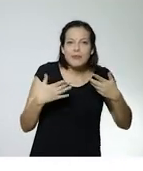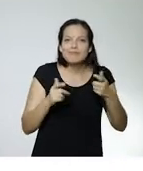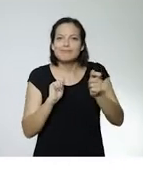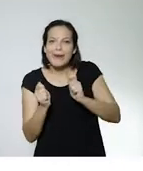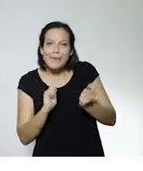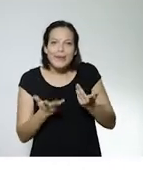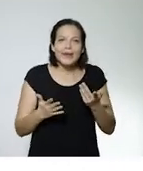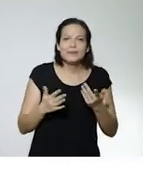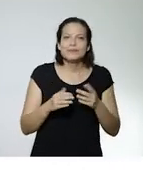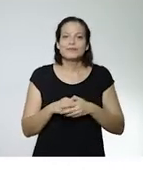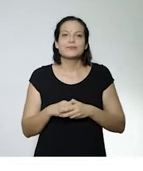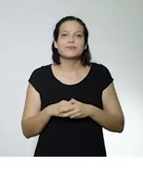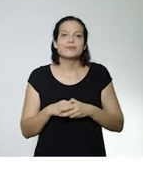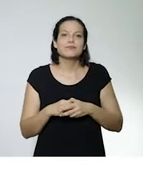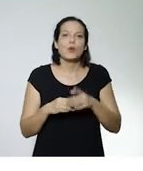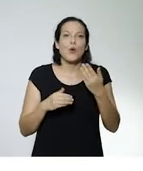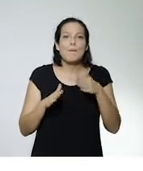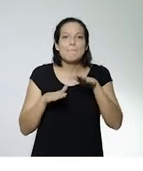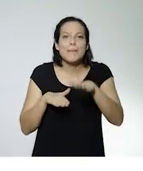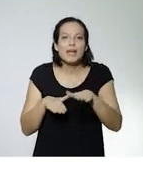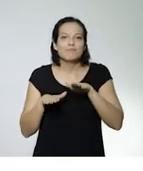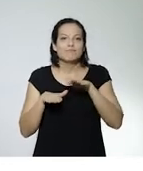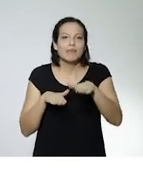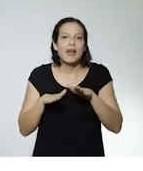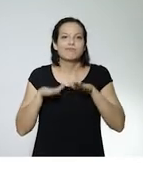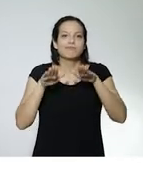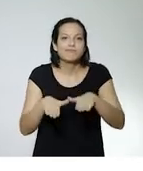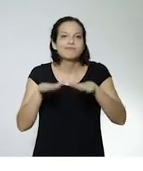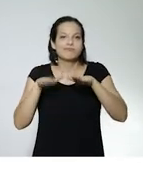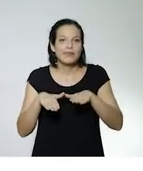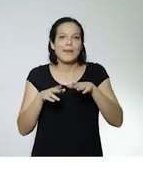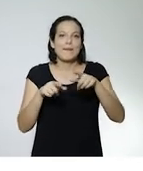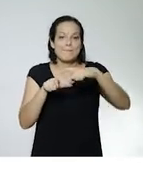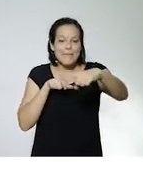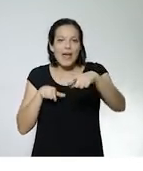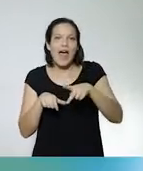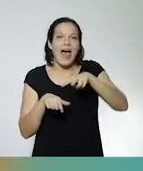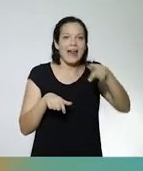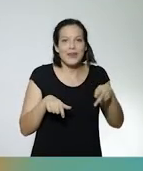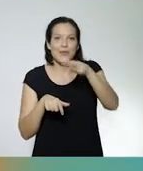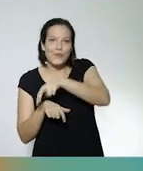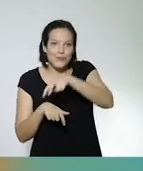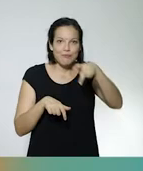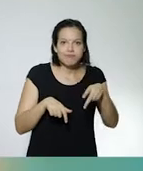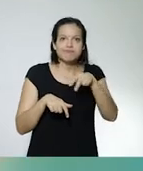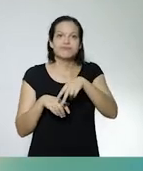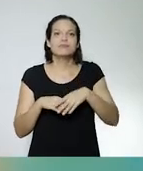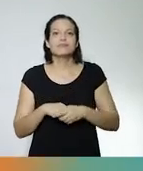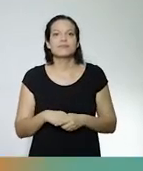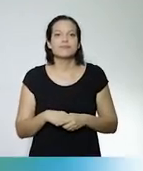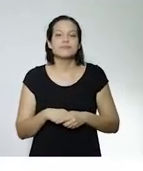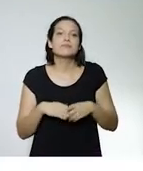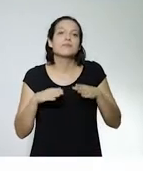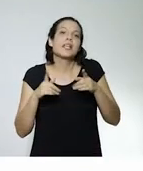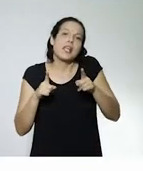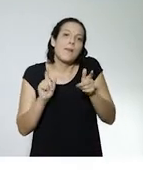alternándolos, combinándolos con un pie, con dos pies, adentro y afuera, hacia un lado, hacia el otro. O también